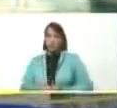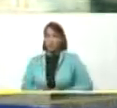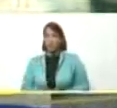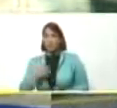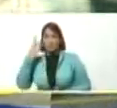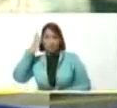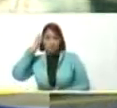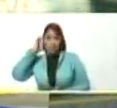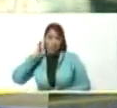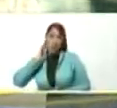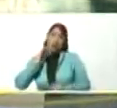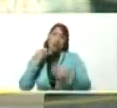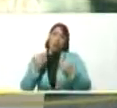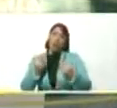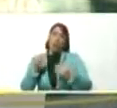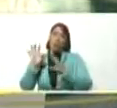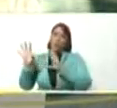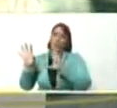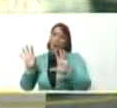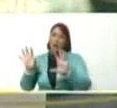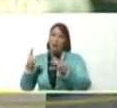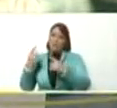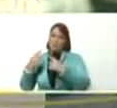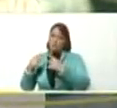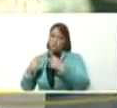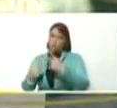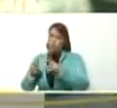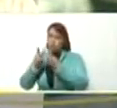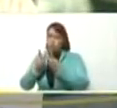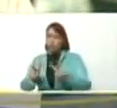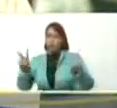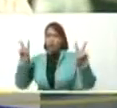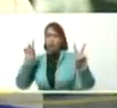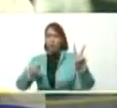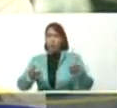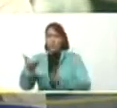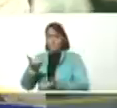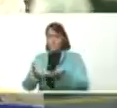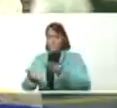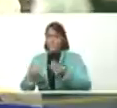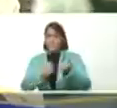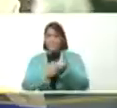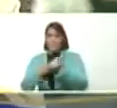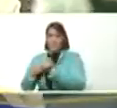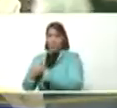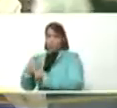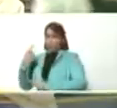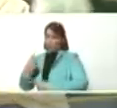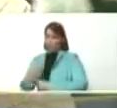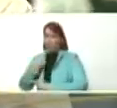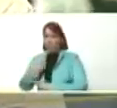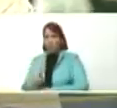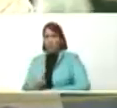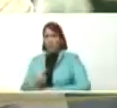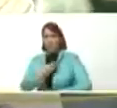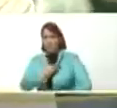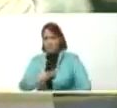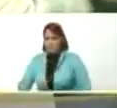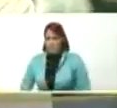país megadiverso, multidestino, de paz y país de solidaridad, debo decir, señor